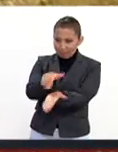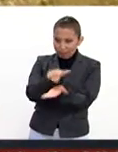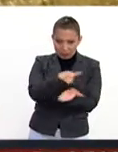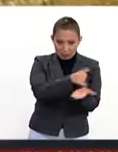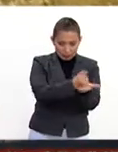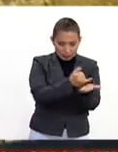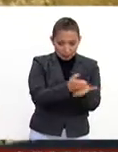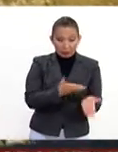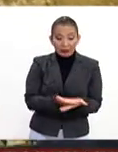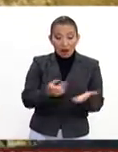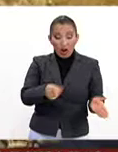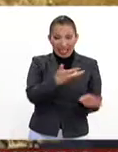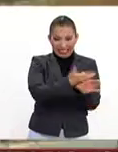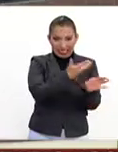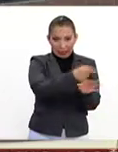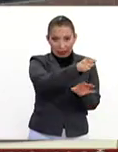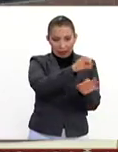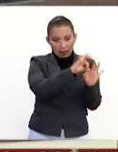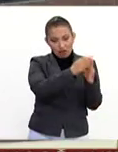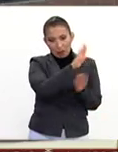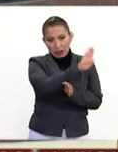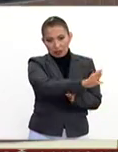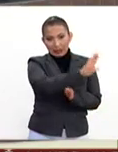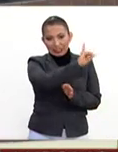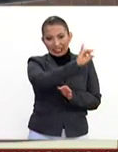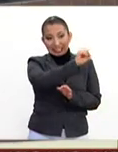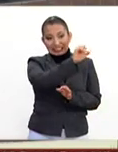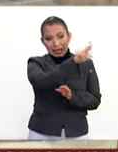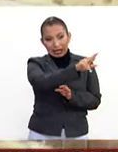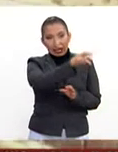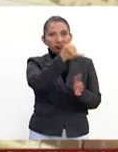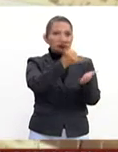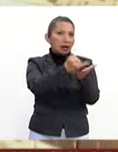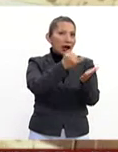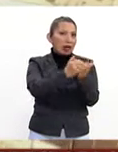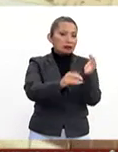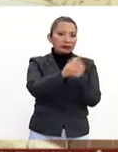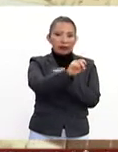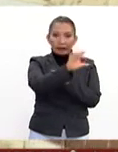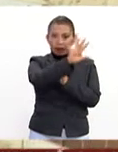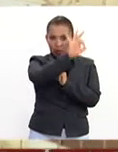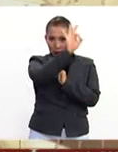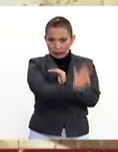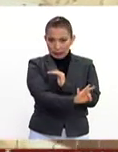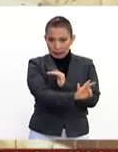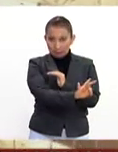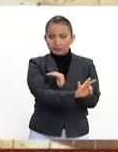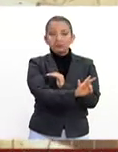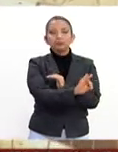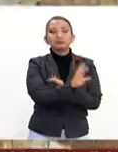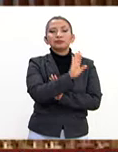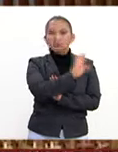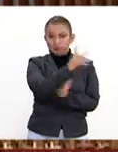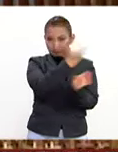sabe, al día de hoy Estados Unidos tiene un modelo de ISR con una tasa del 35%.